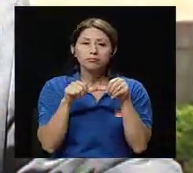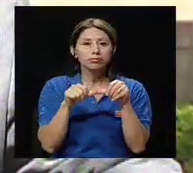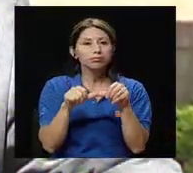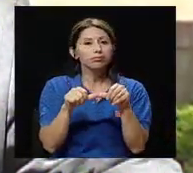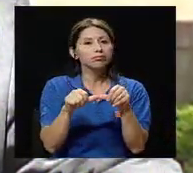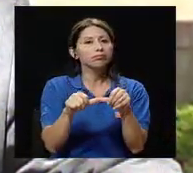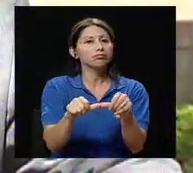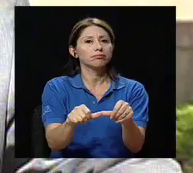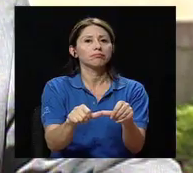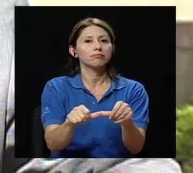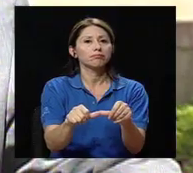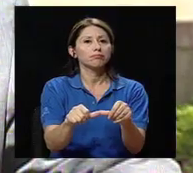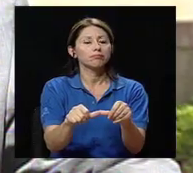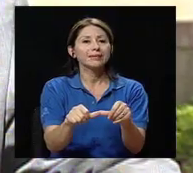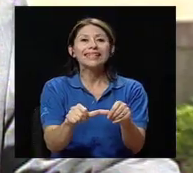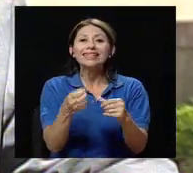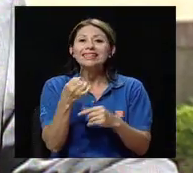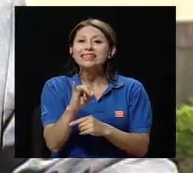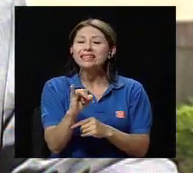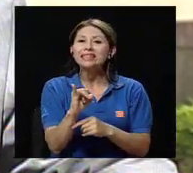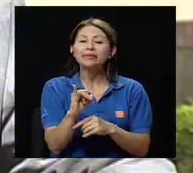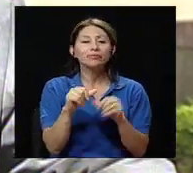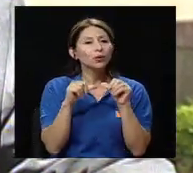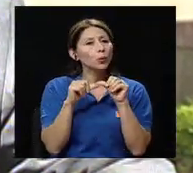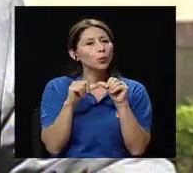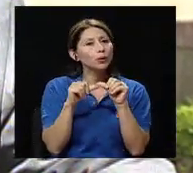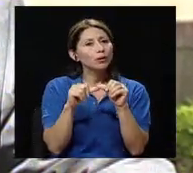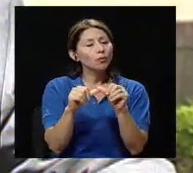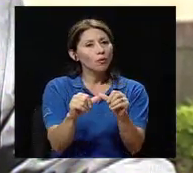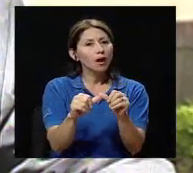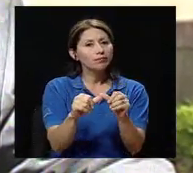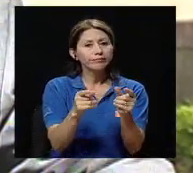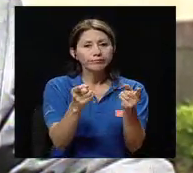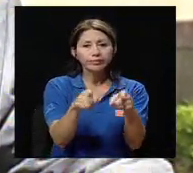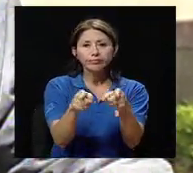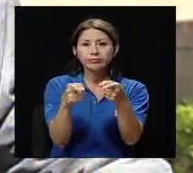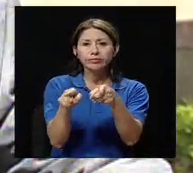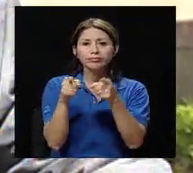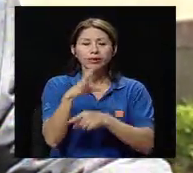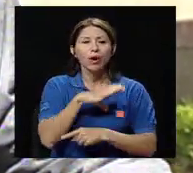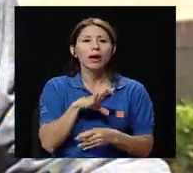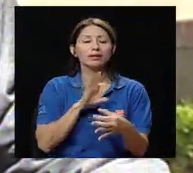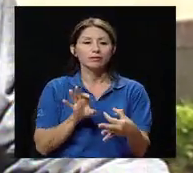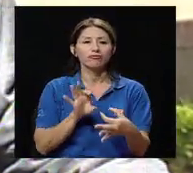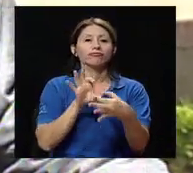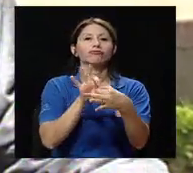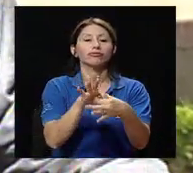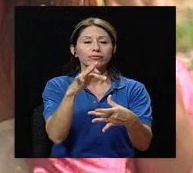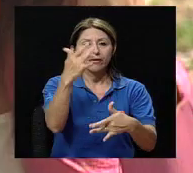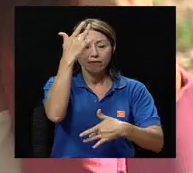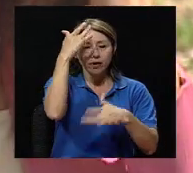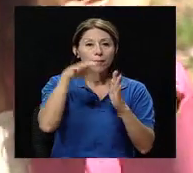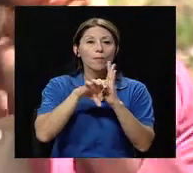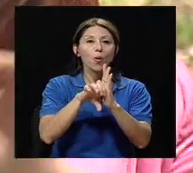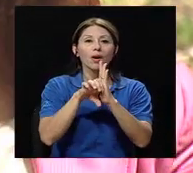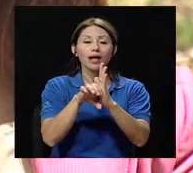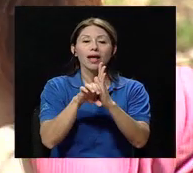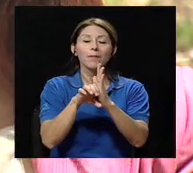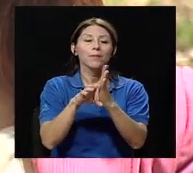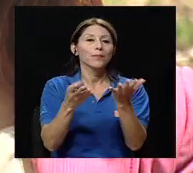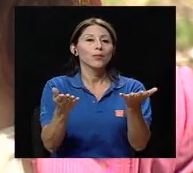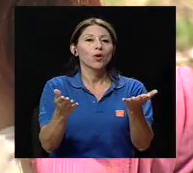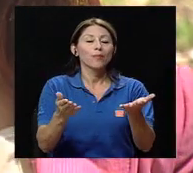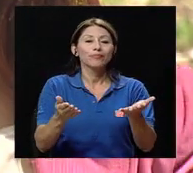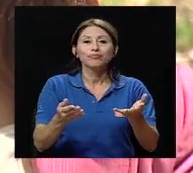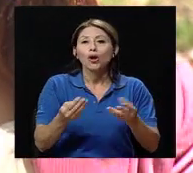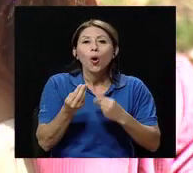mientras no desaparezcan toda una serie de determinantes que están asociados a él. Por ejemplo, todo lo que